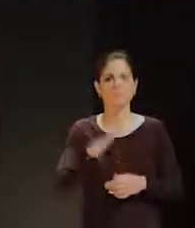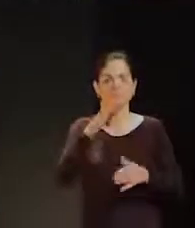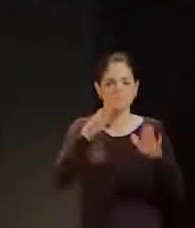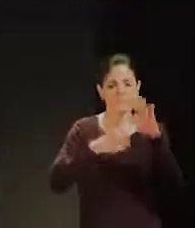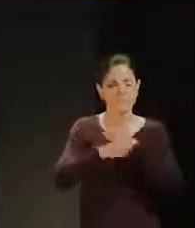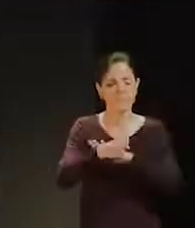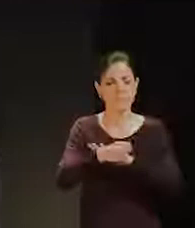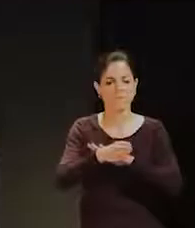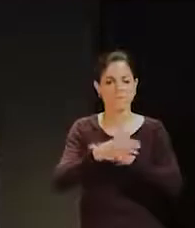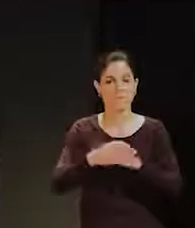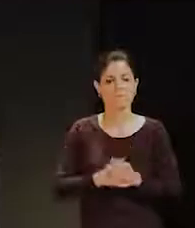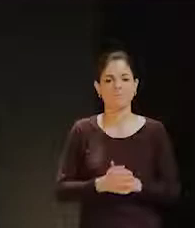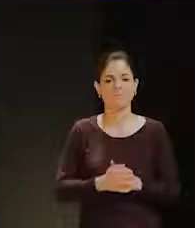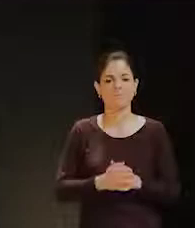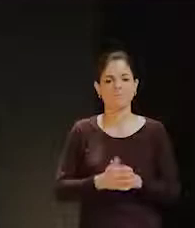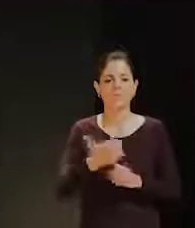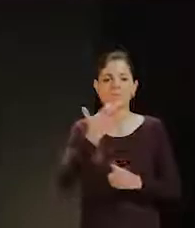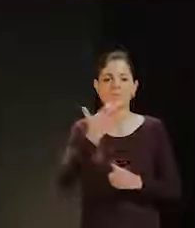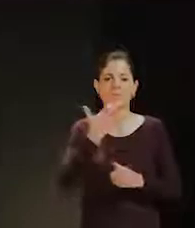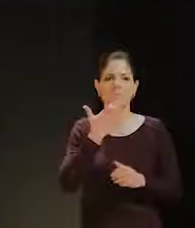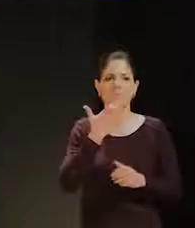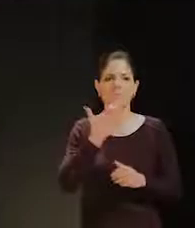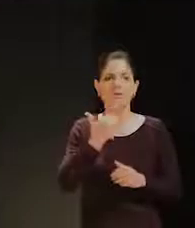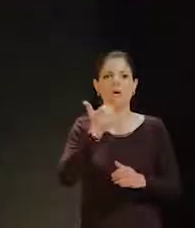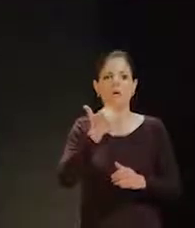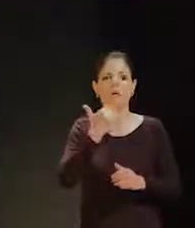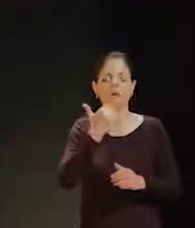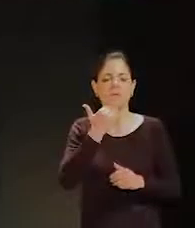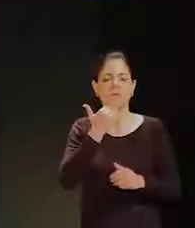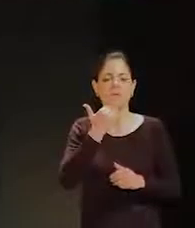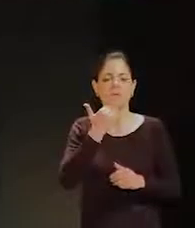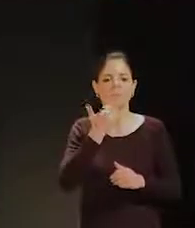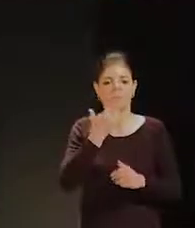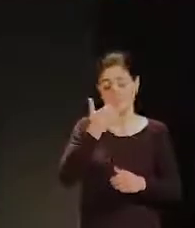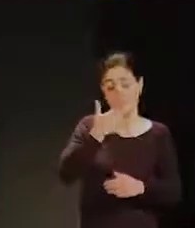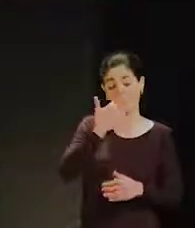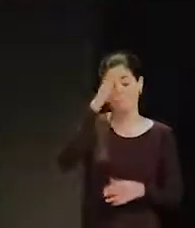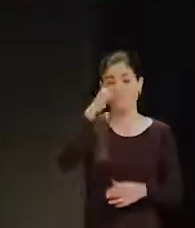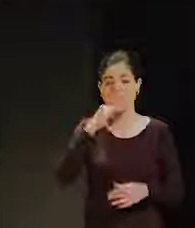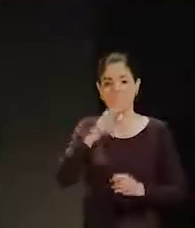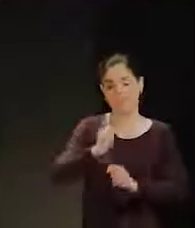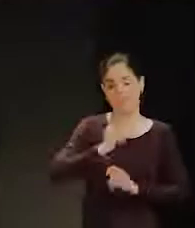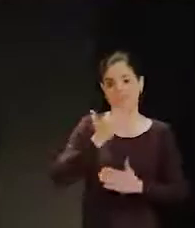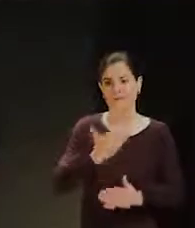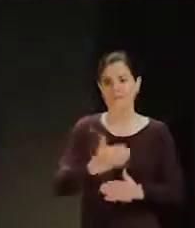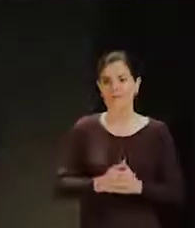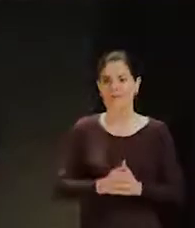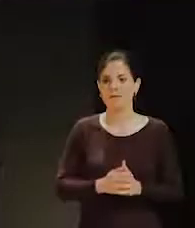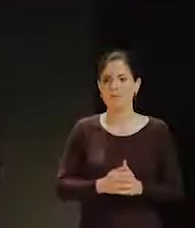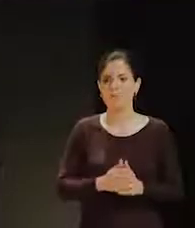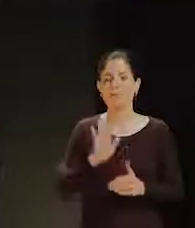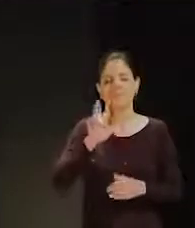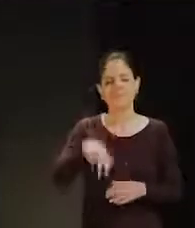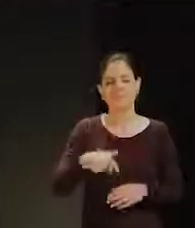desempleado. Por el gran problema que tuve antes de venir para acá. Y es